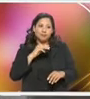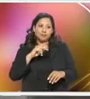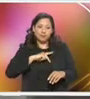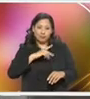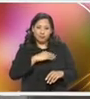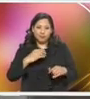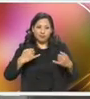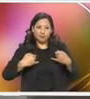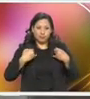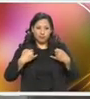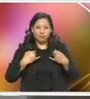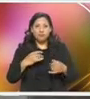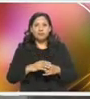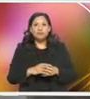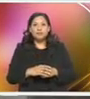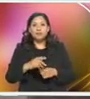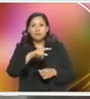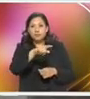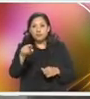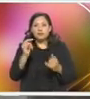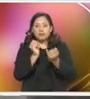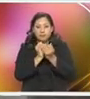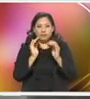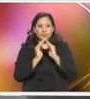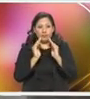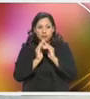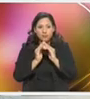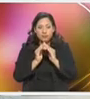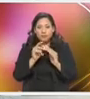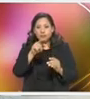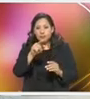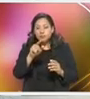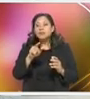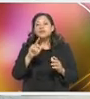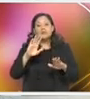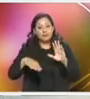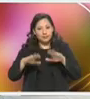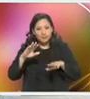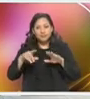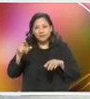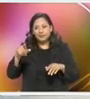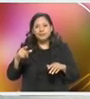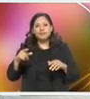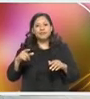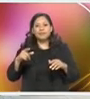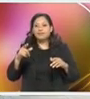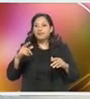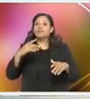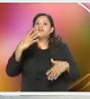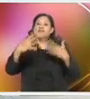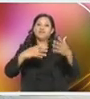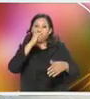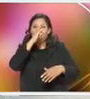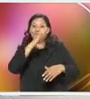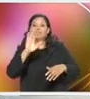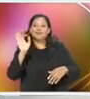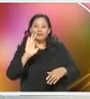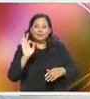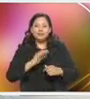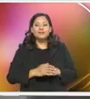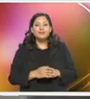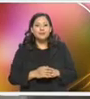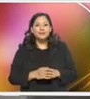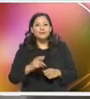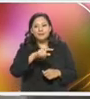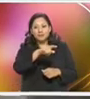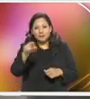y ustedes que seguramente también en casa tienen alguno, se van a topar de pronto con alguna ráfaga de violencia Desde luego. Porque ellos